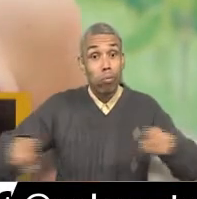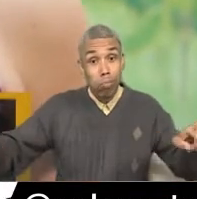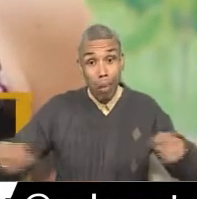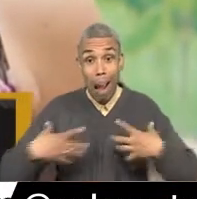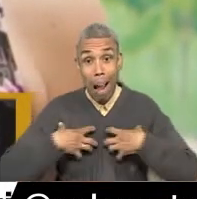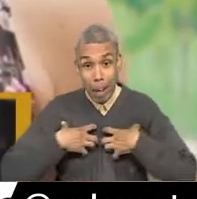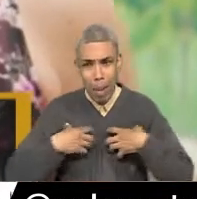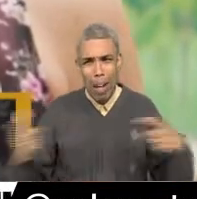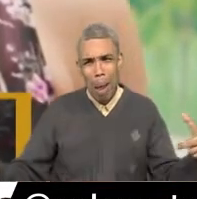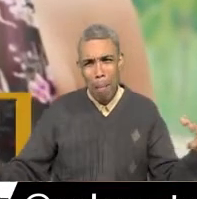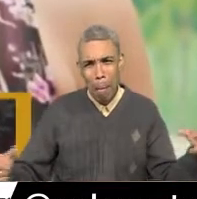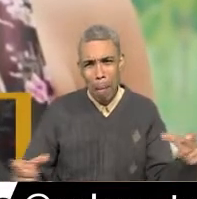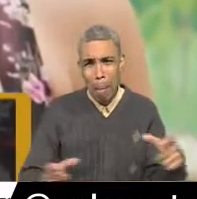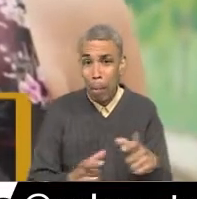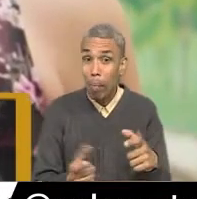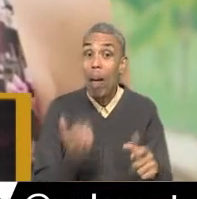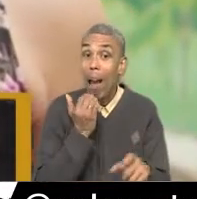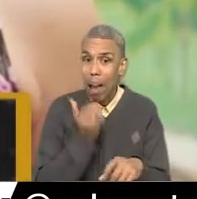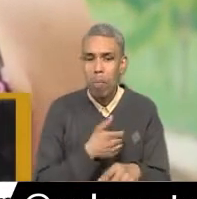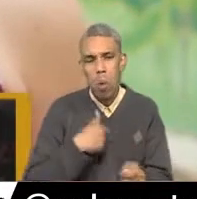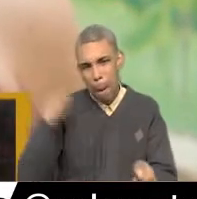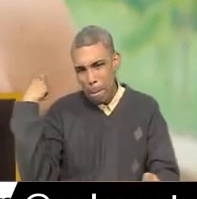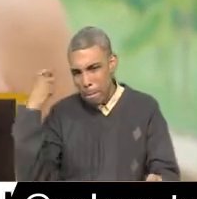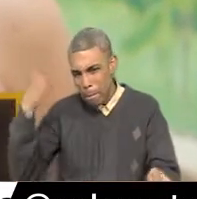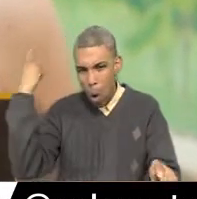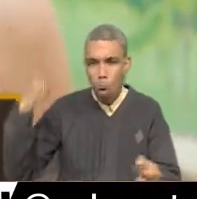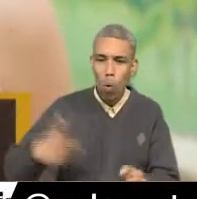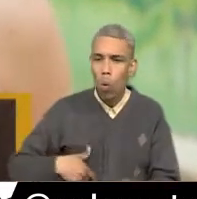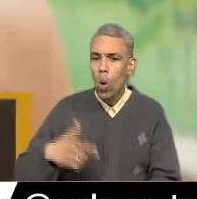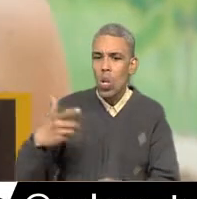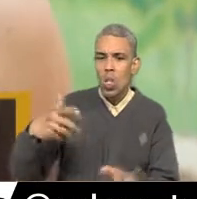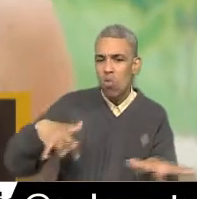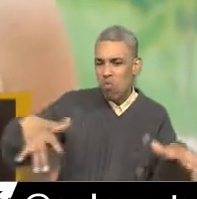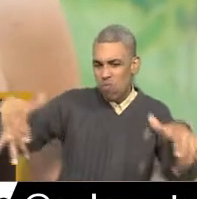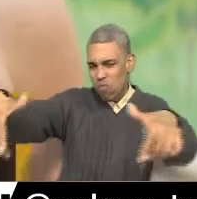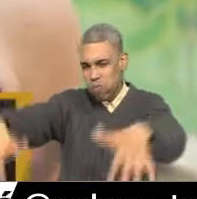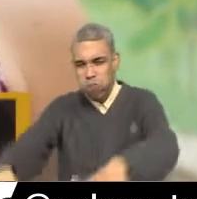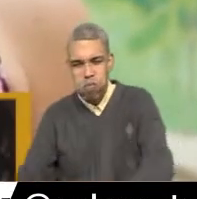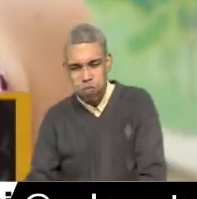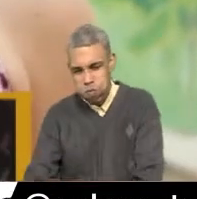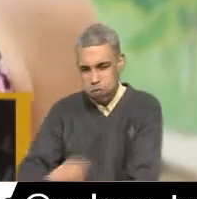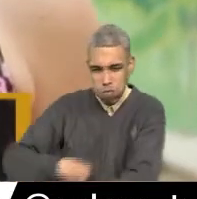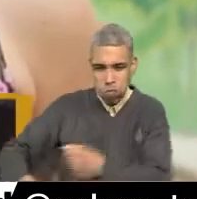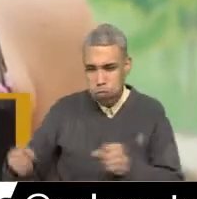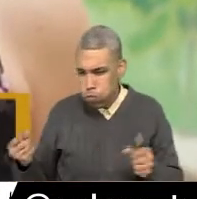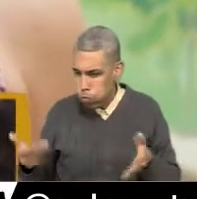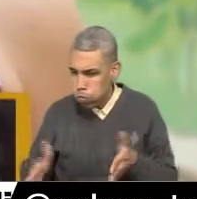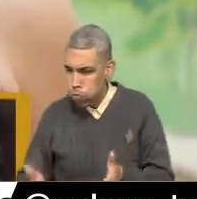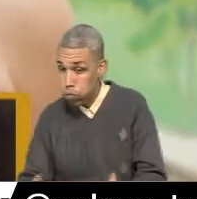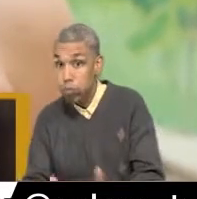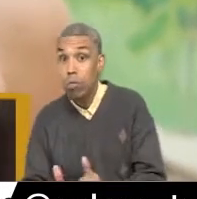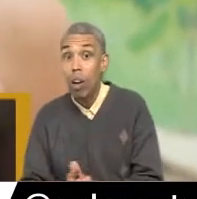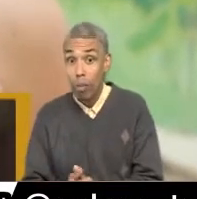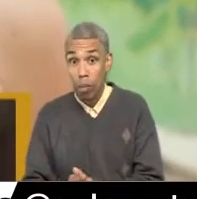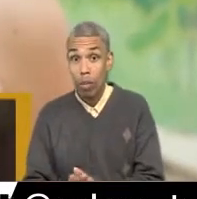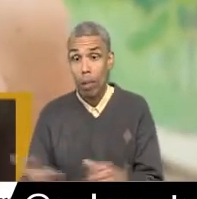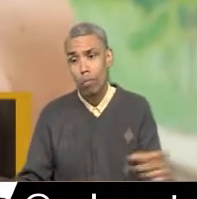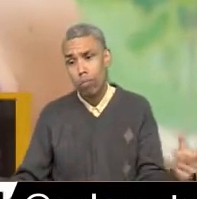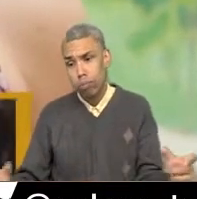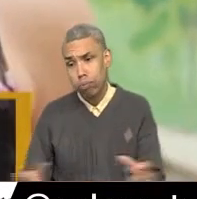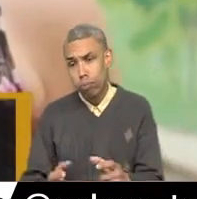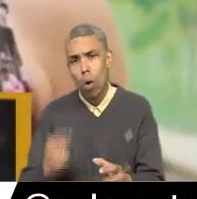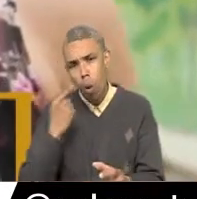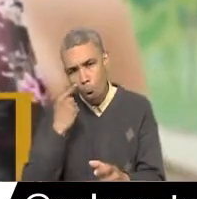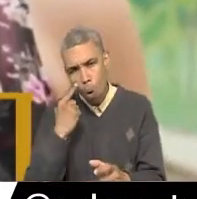que protegerlas, el traslado que le hacen de los peces cuando los peces no pueden subir del